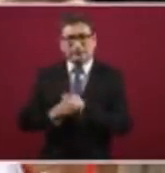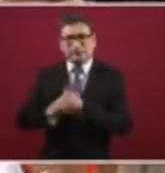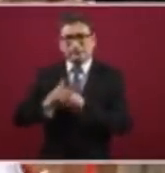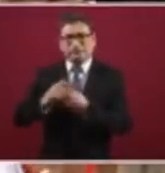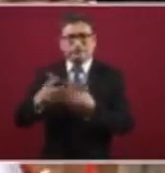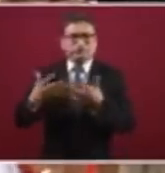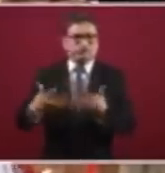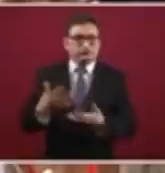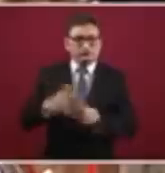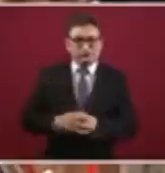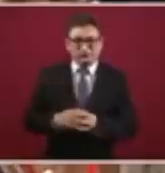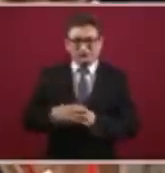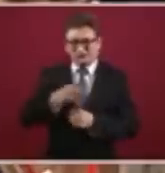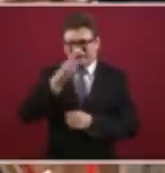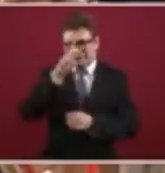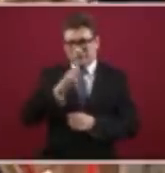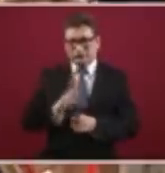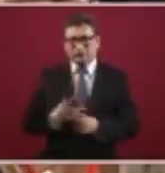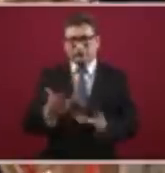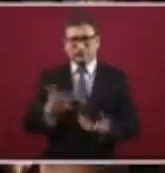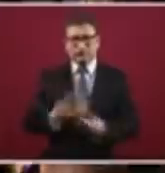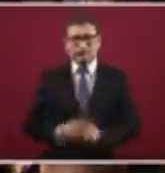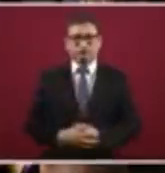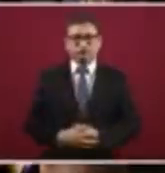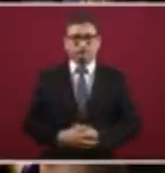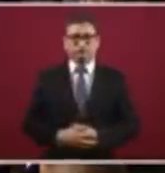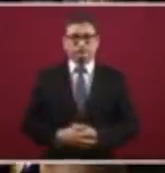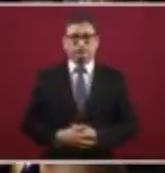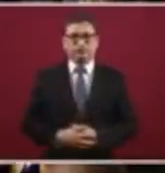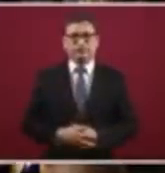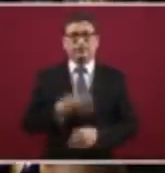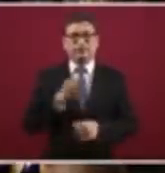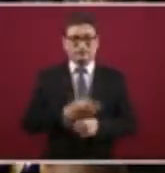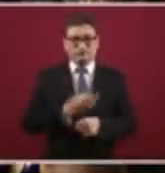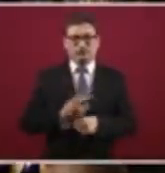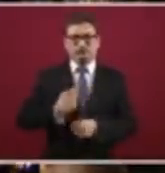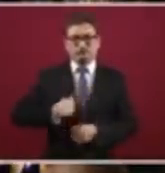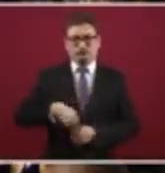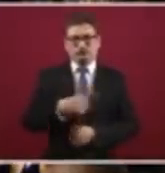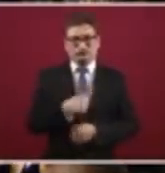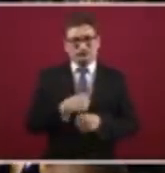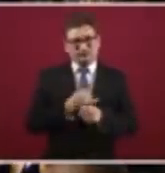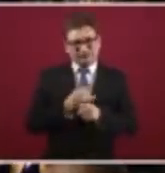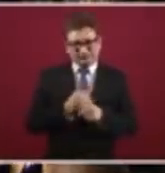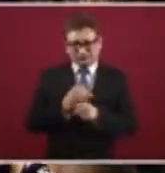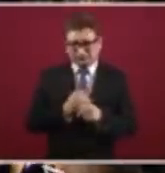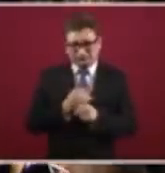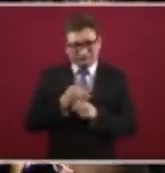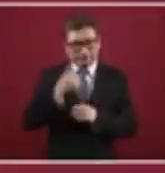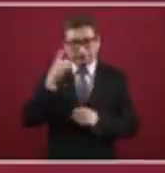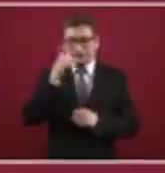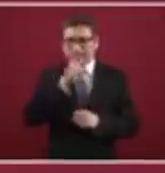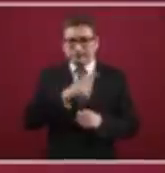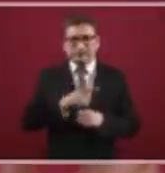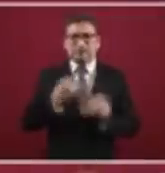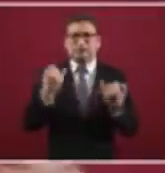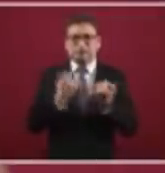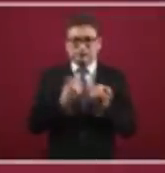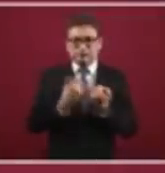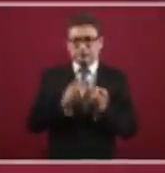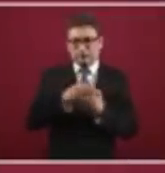de que también es la monstruosidad de este tamaño gracias un reto enorme que trasciende incluso las personas que fueron